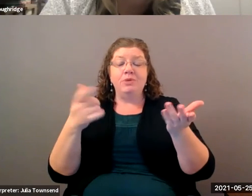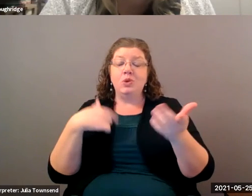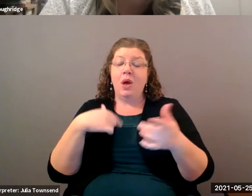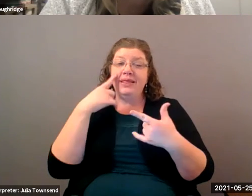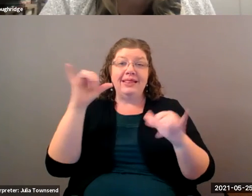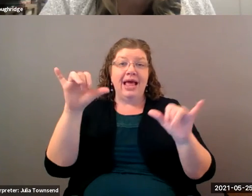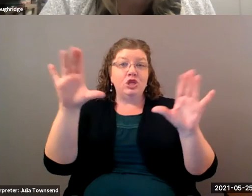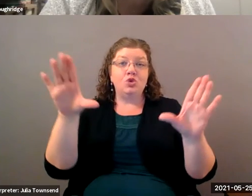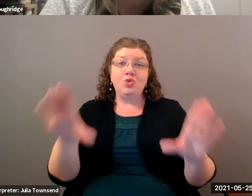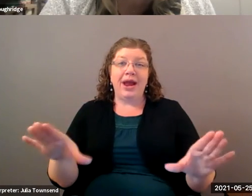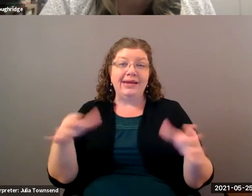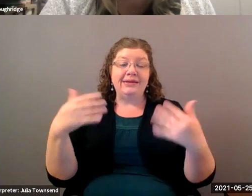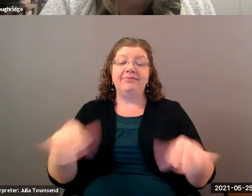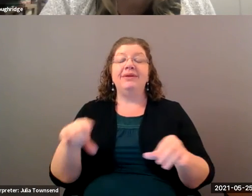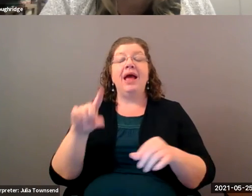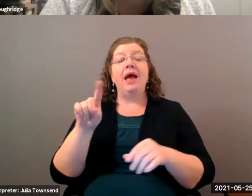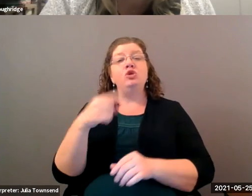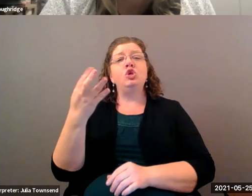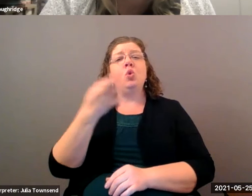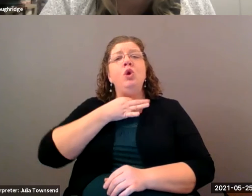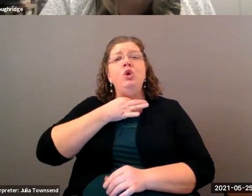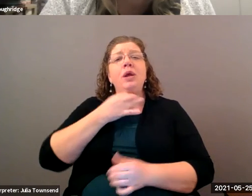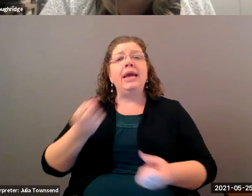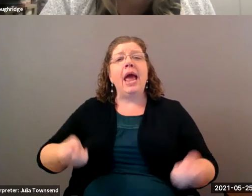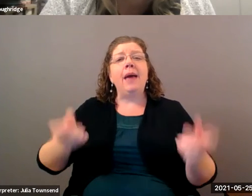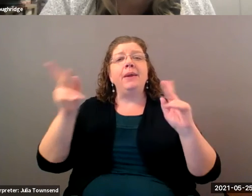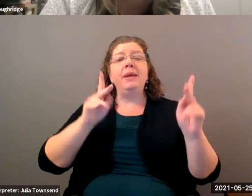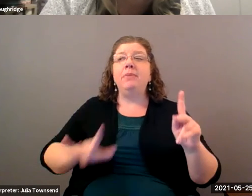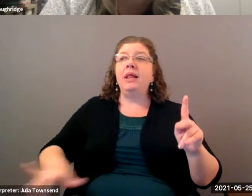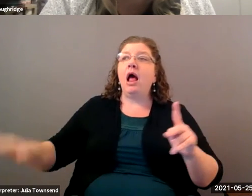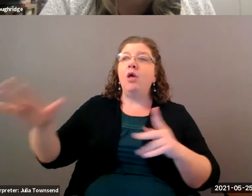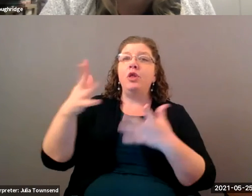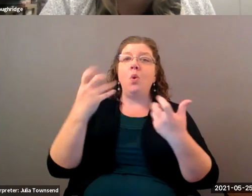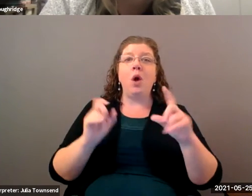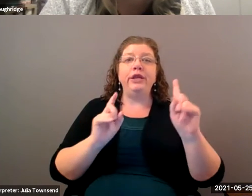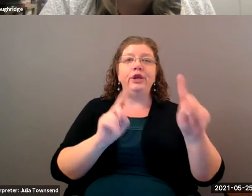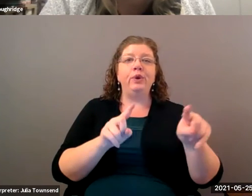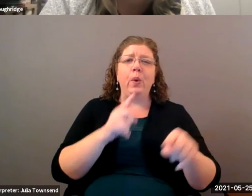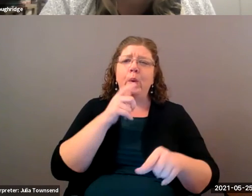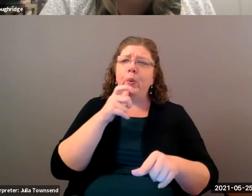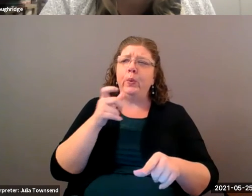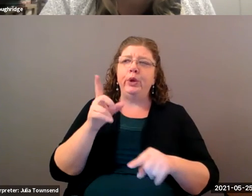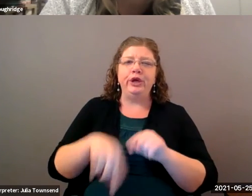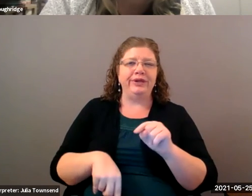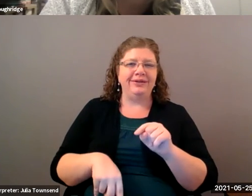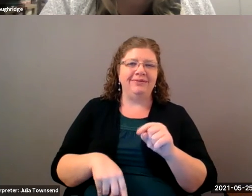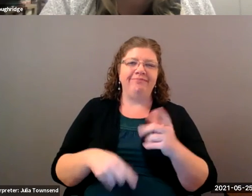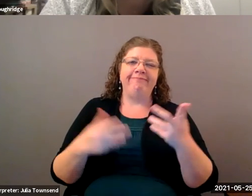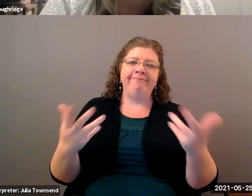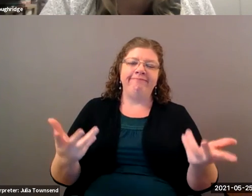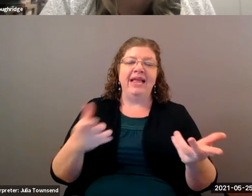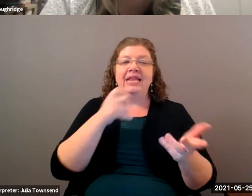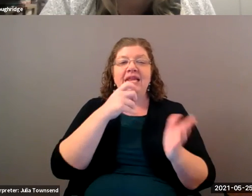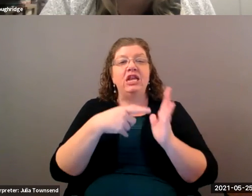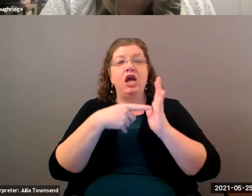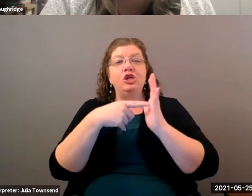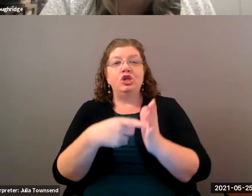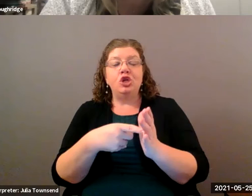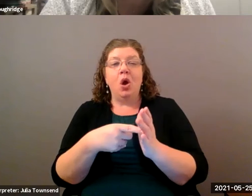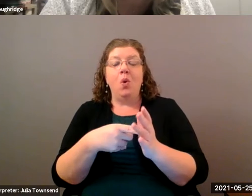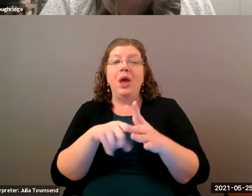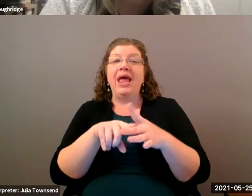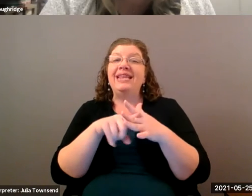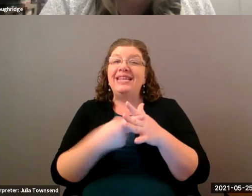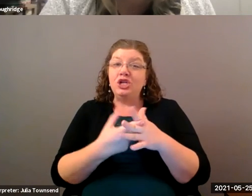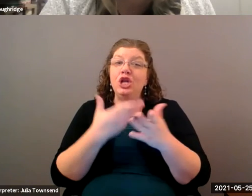que se publicó. Lo que han presentado me parece bien, pero me pregunto cuántas personas quieren ir y que no han